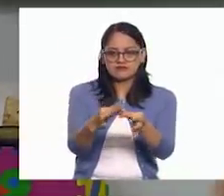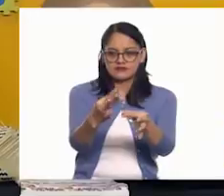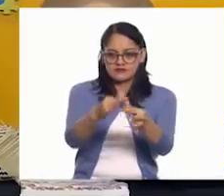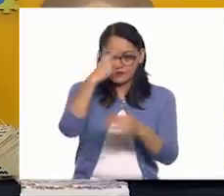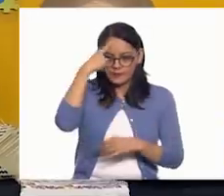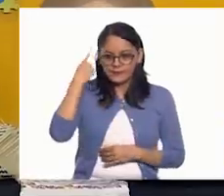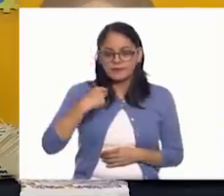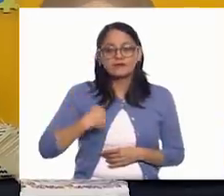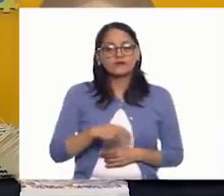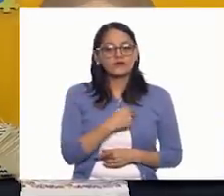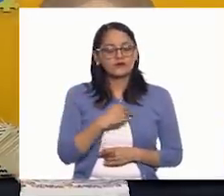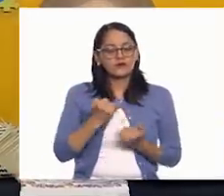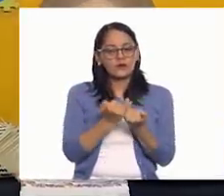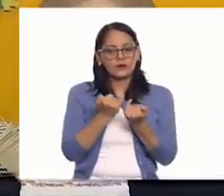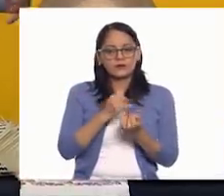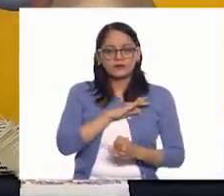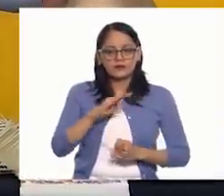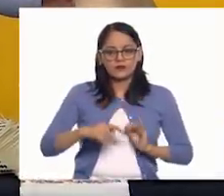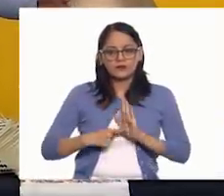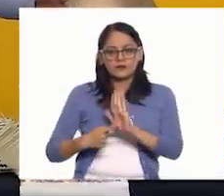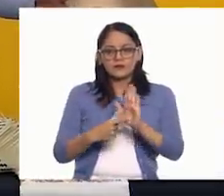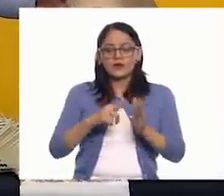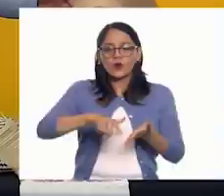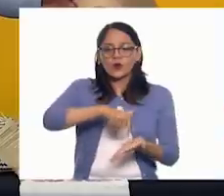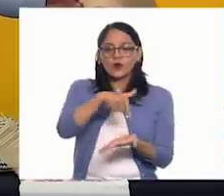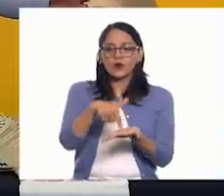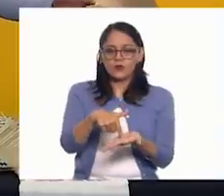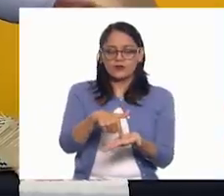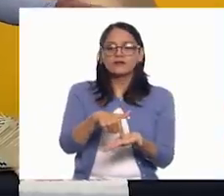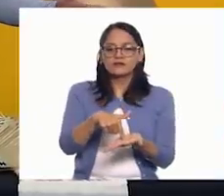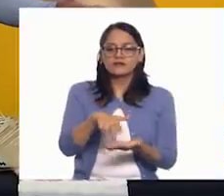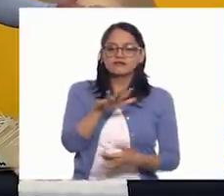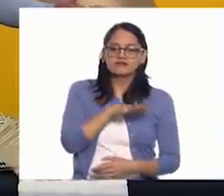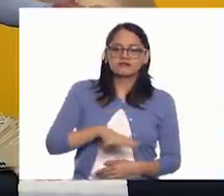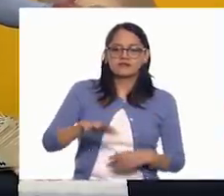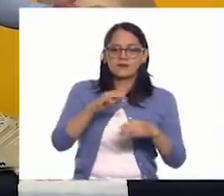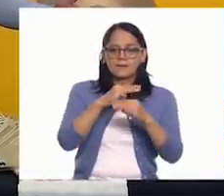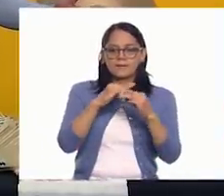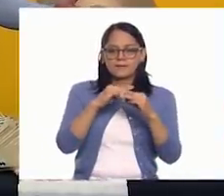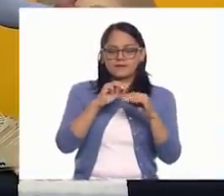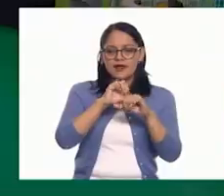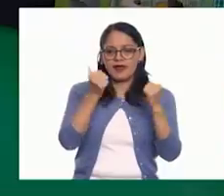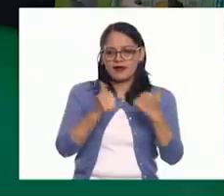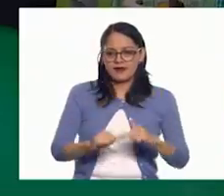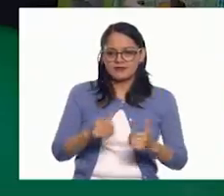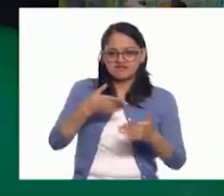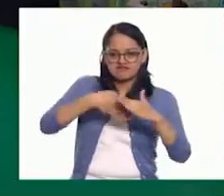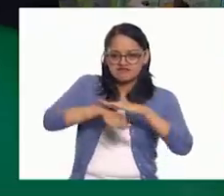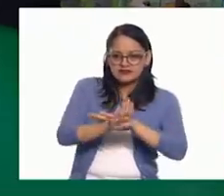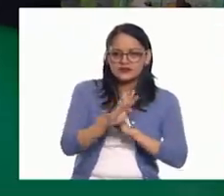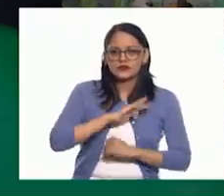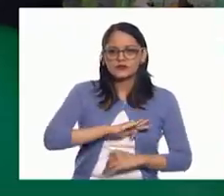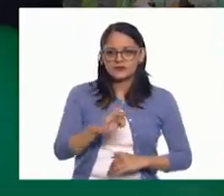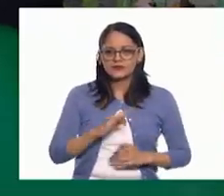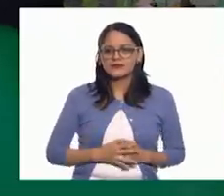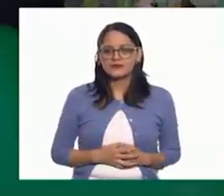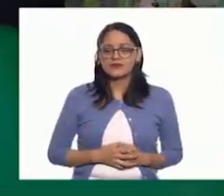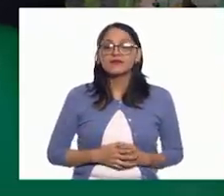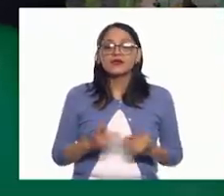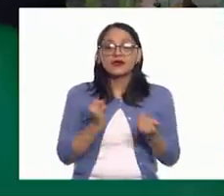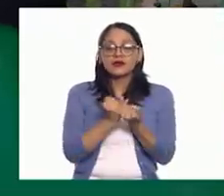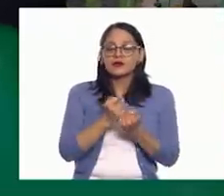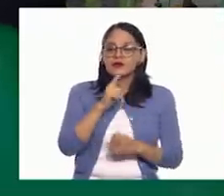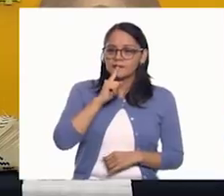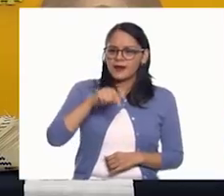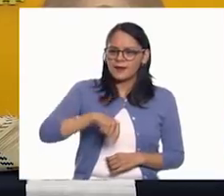poder manifestarse en un espacio de las artes. ¿Qué tal? Muy bien. Pero a mí me